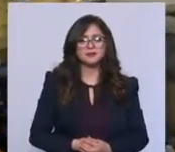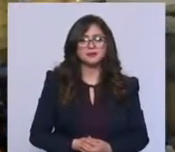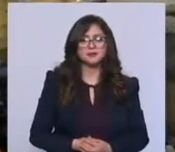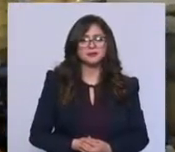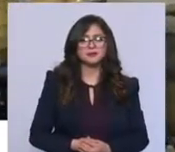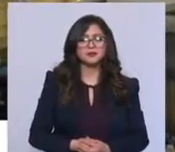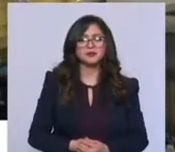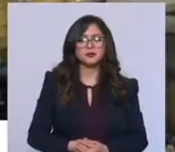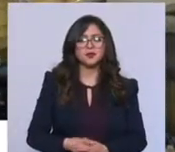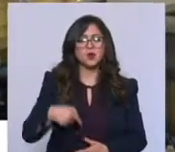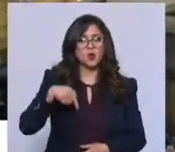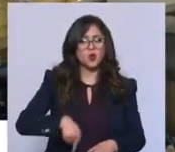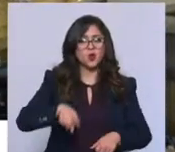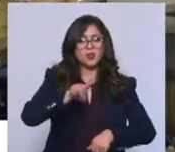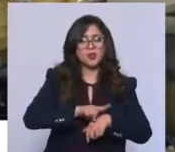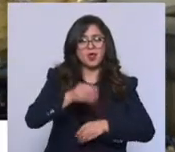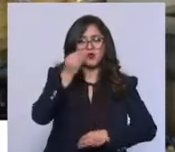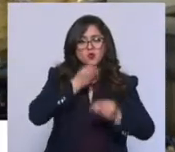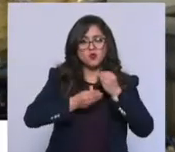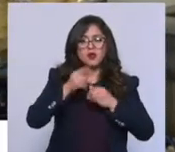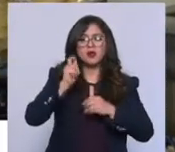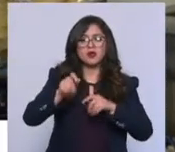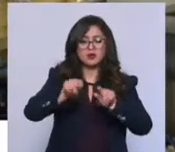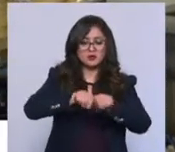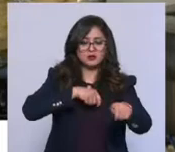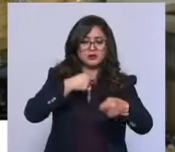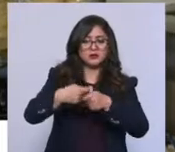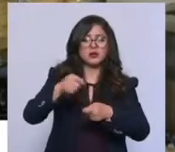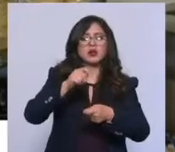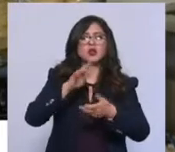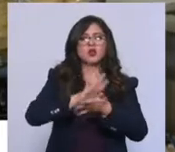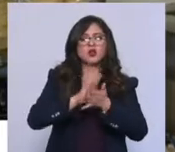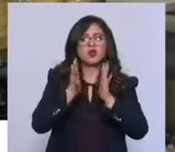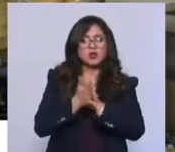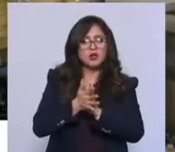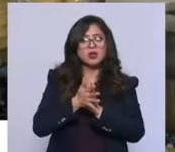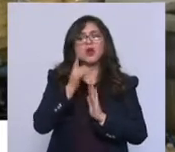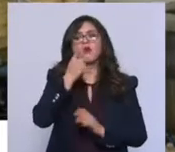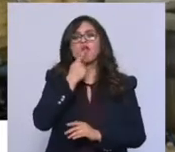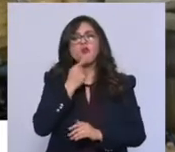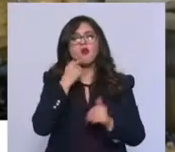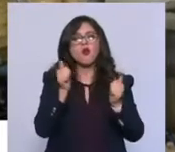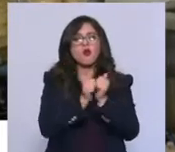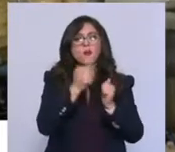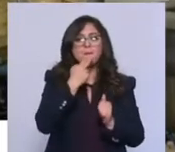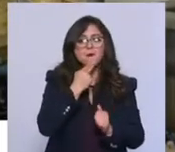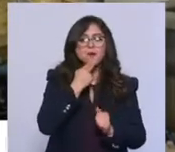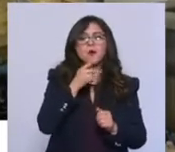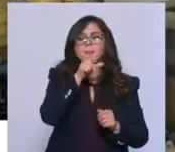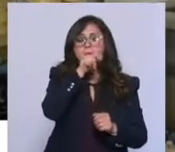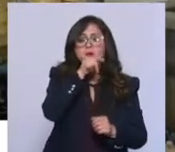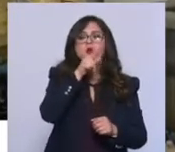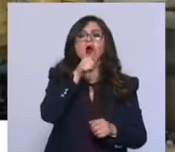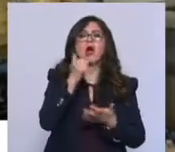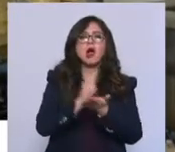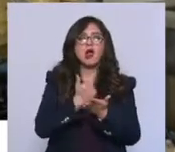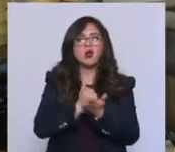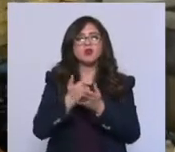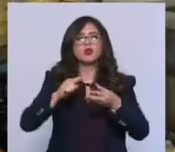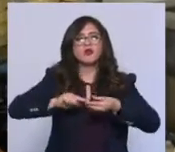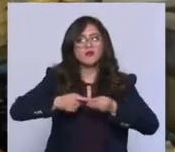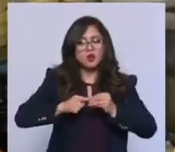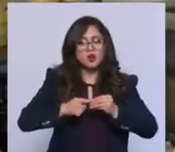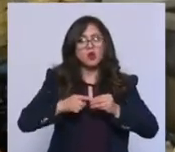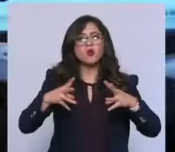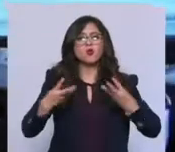Hoy hicimos chilaquiles como guisado, chilaquiles rojos, de pollo, arroz, frijol y el consomé del cocimiento del